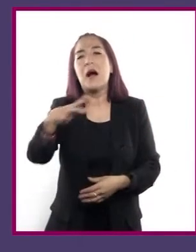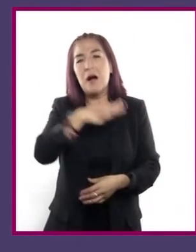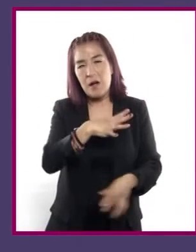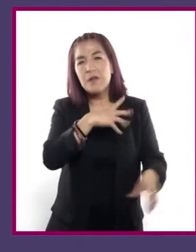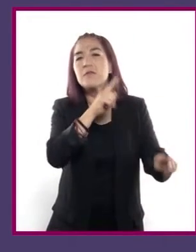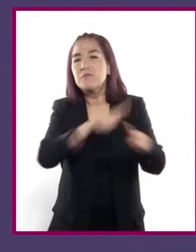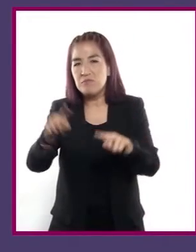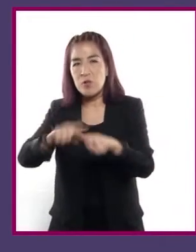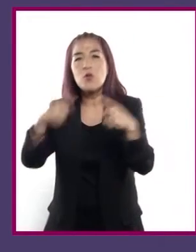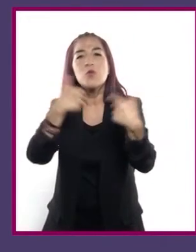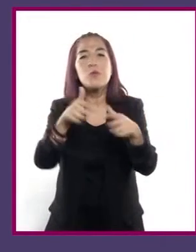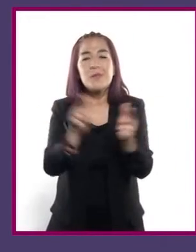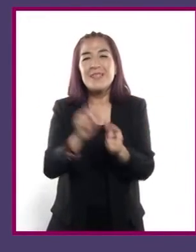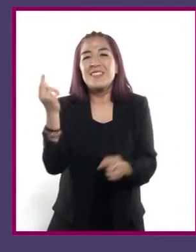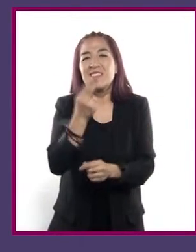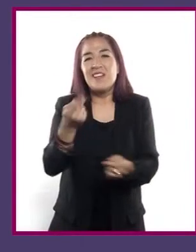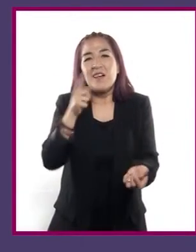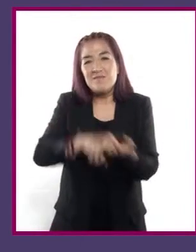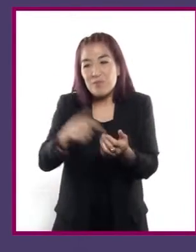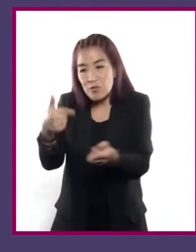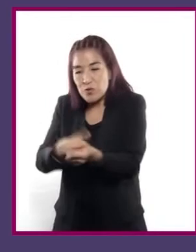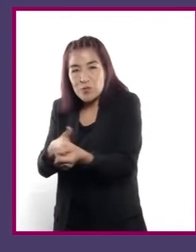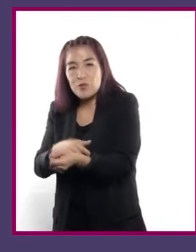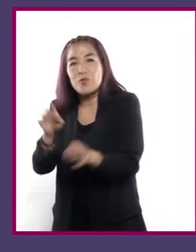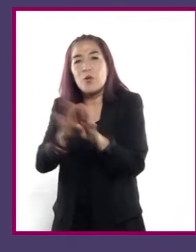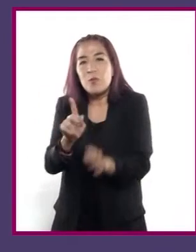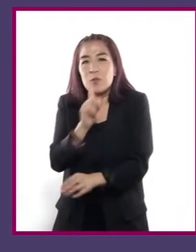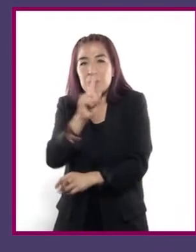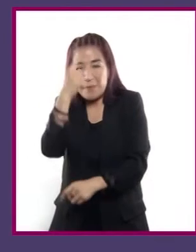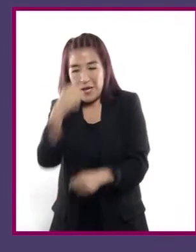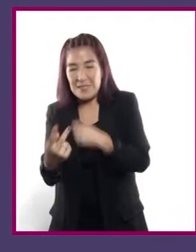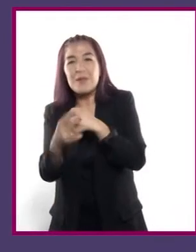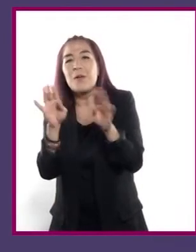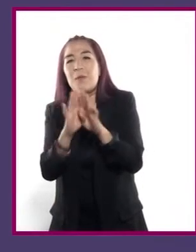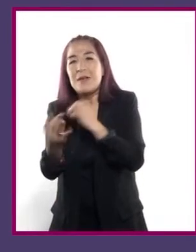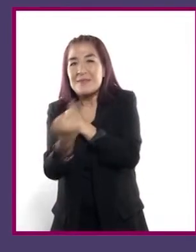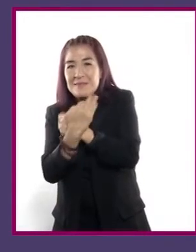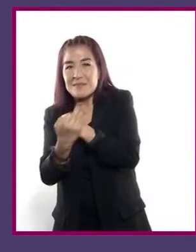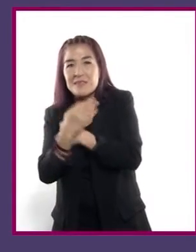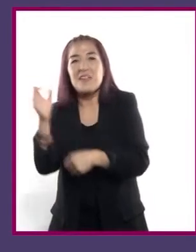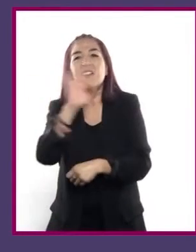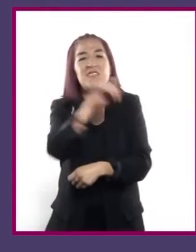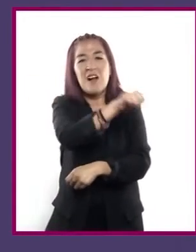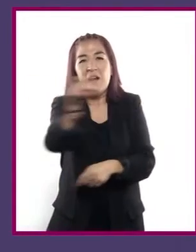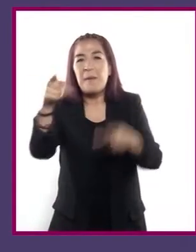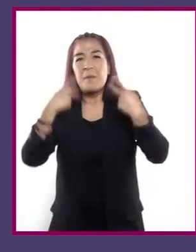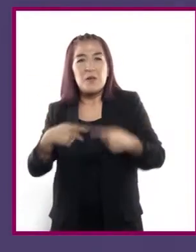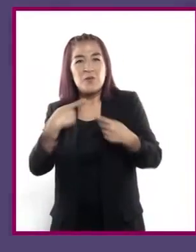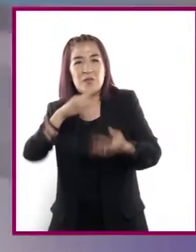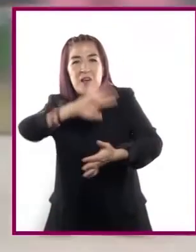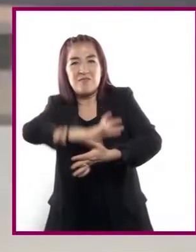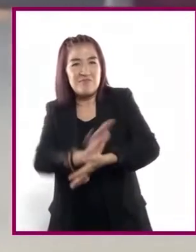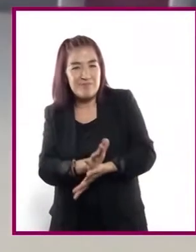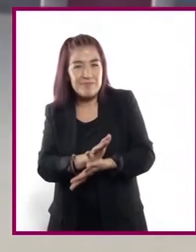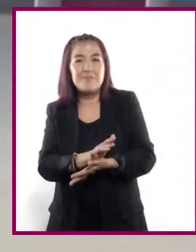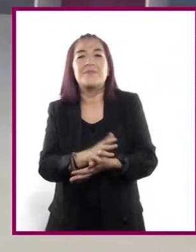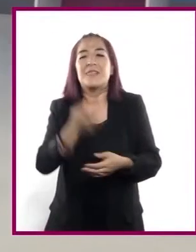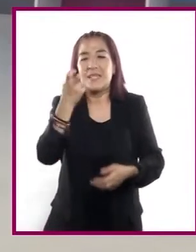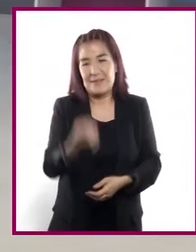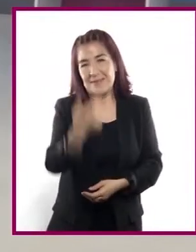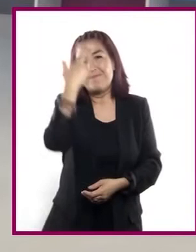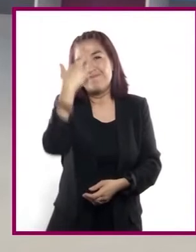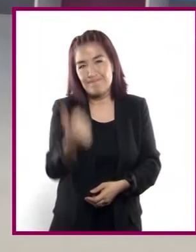la necesidad de aislarse para protegerse, principalmente de la discriminación.